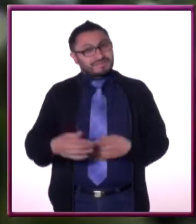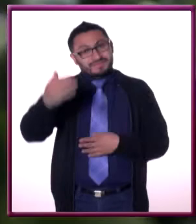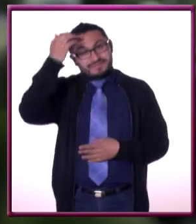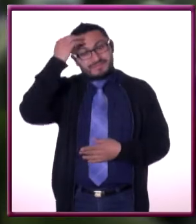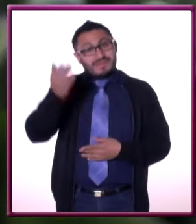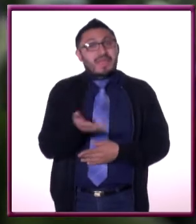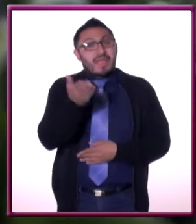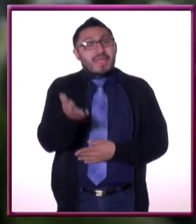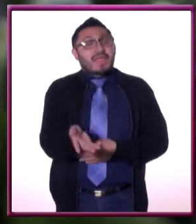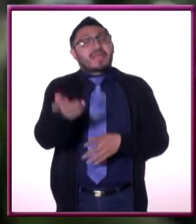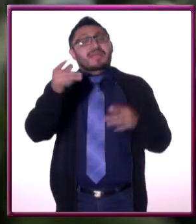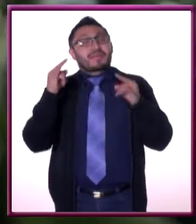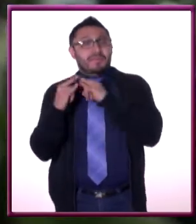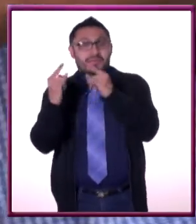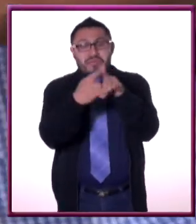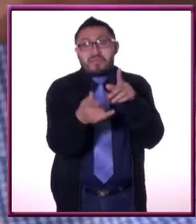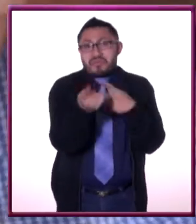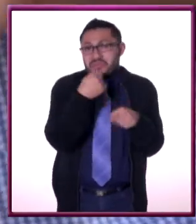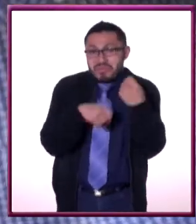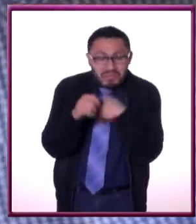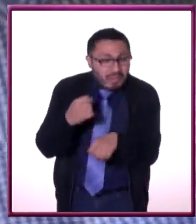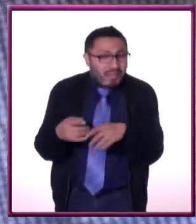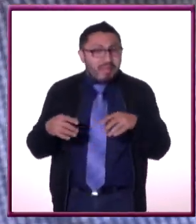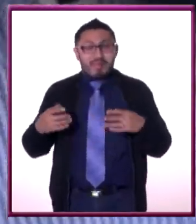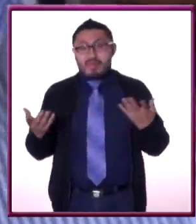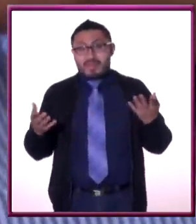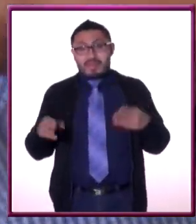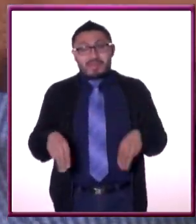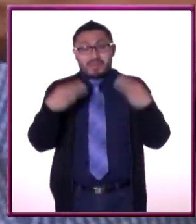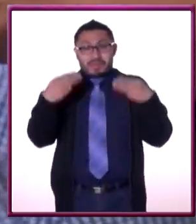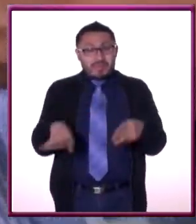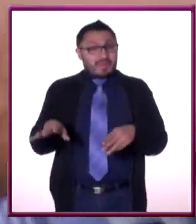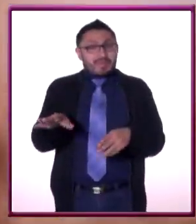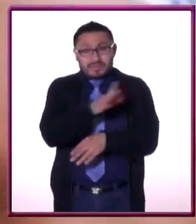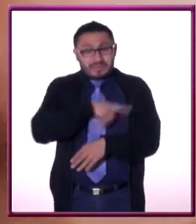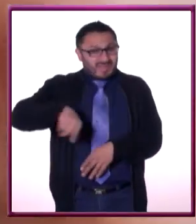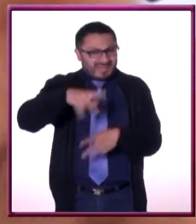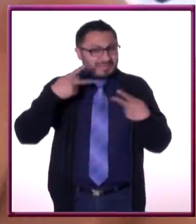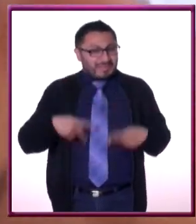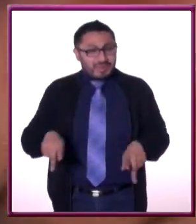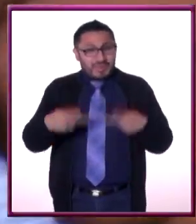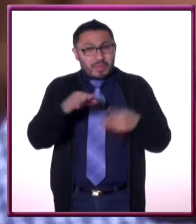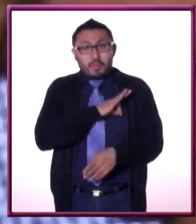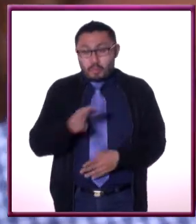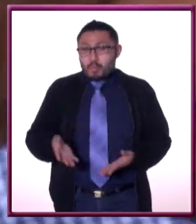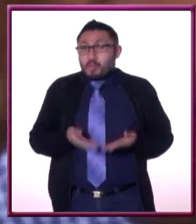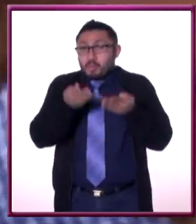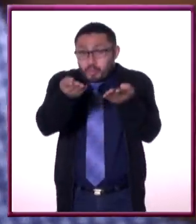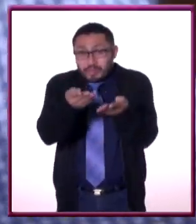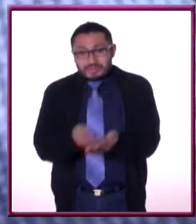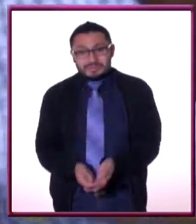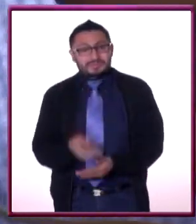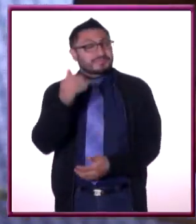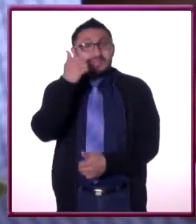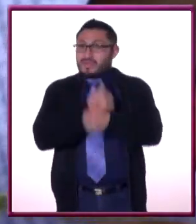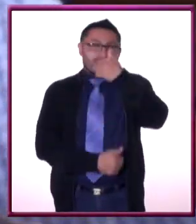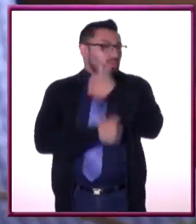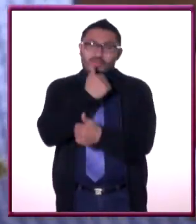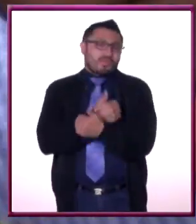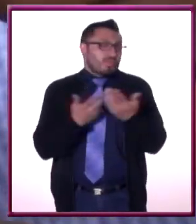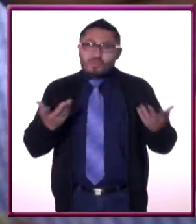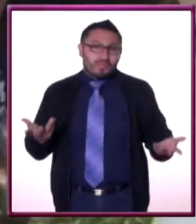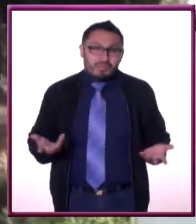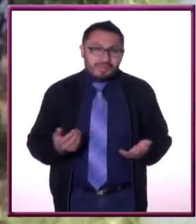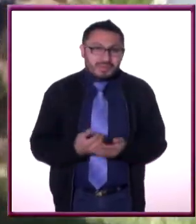que los pida en los tianguis, en los mercados, Claro. porque los marchantes sí que los pueden conseguir. Y además que no compiten con los cultivos